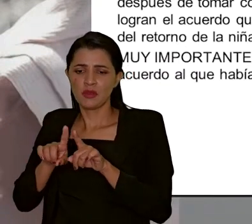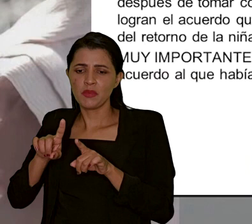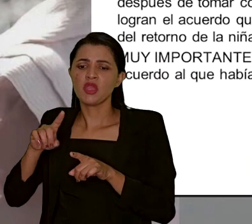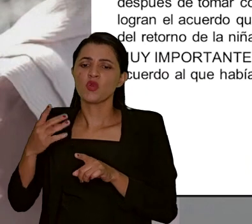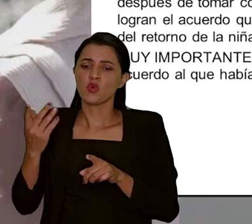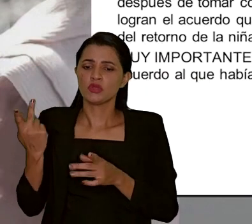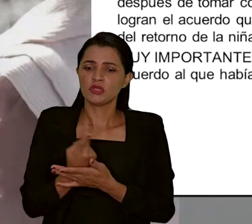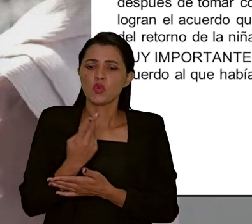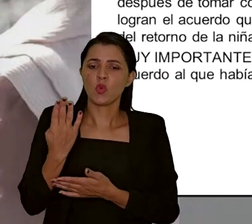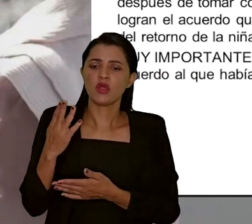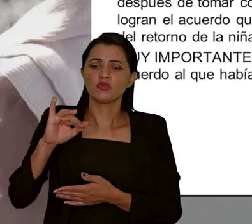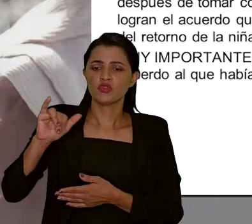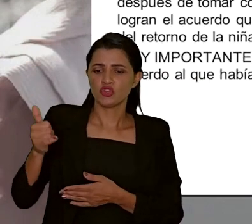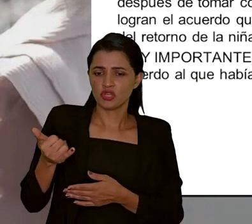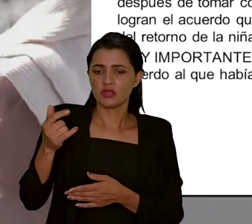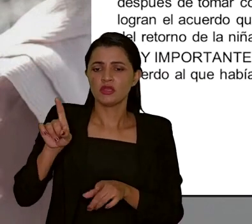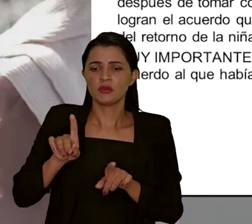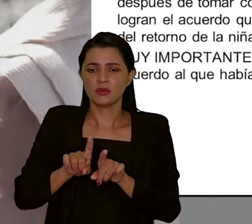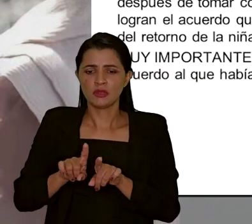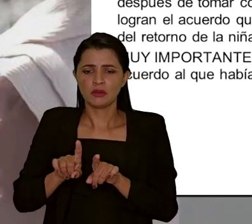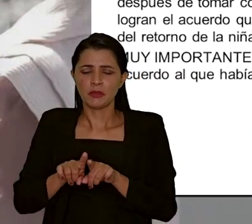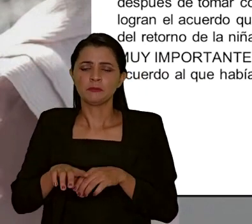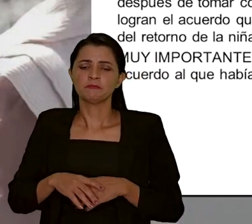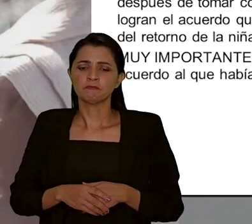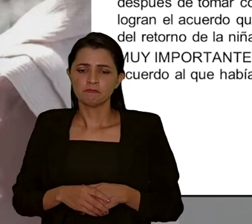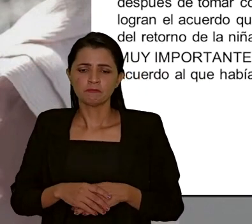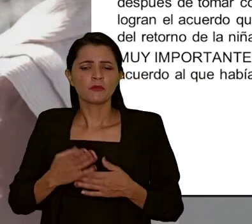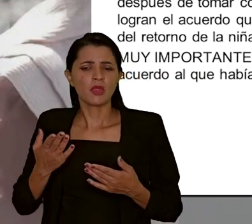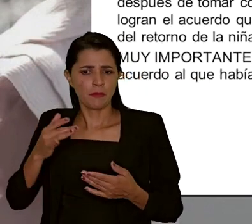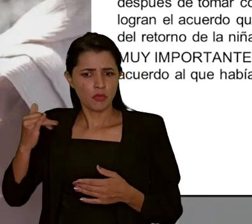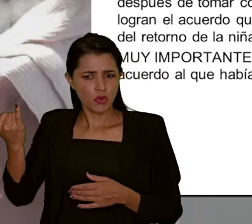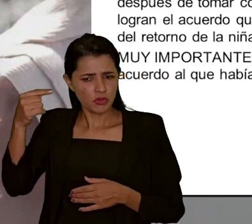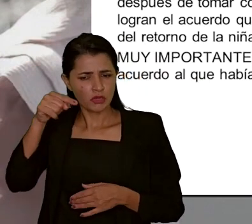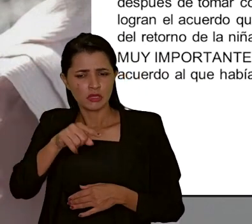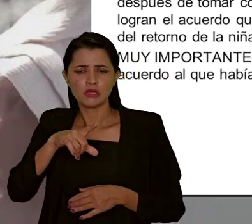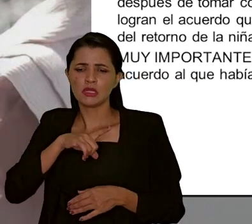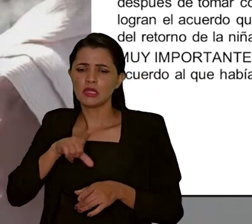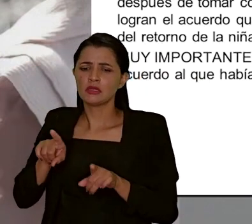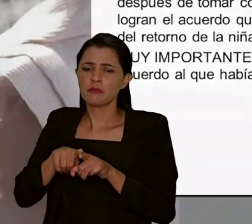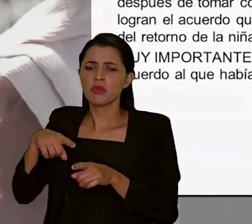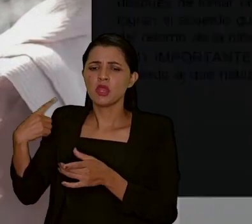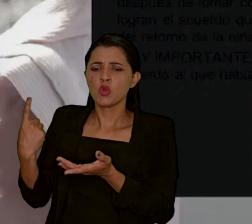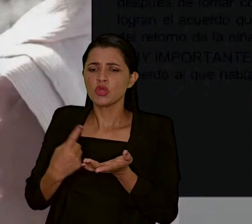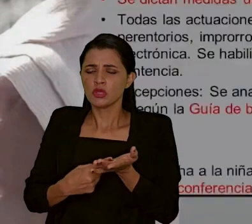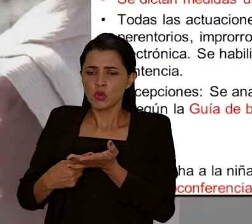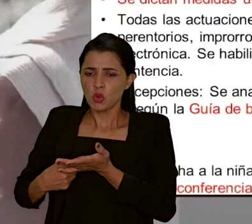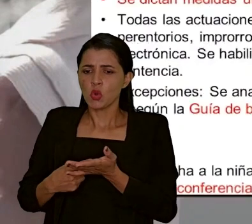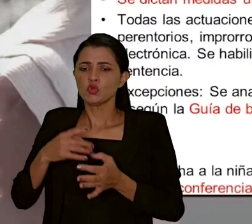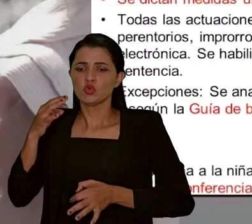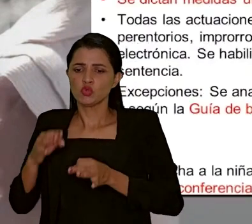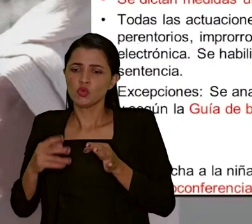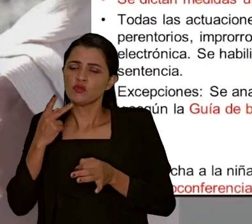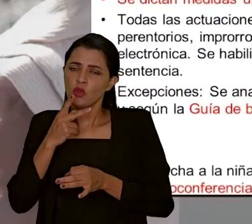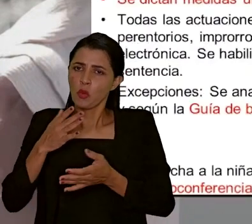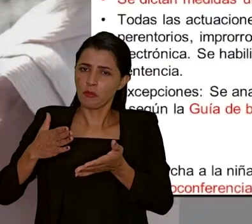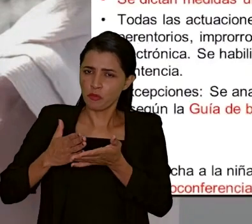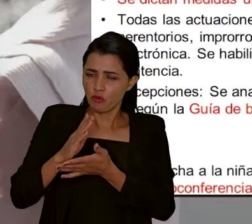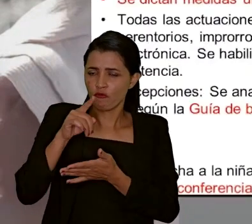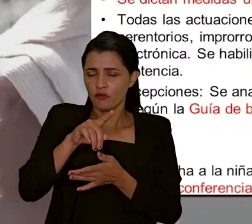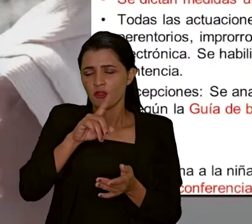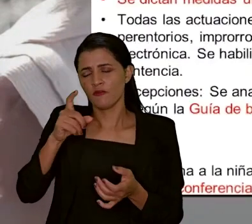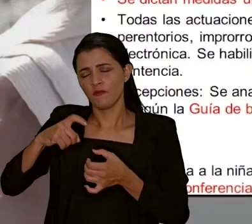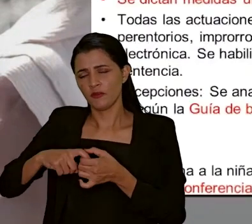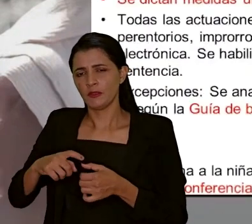Muy importante, en la audiencia el juez homologó el acuerdo al que habían arribado las mediadoras. Miren